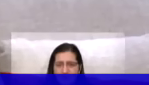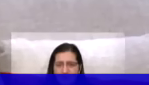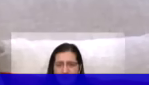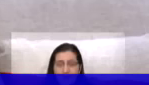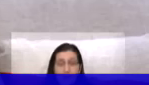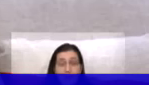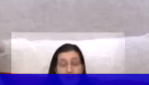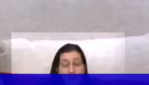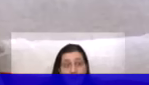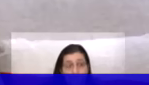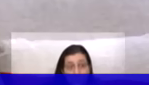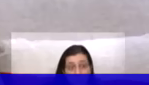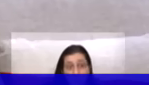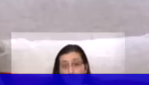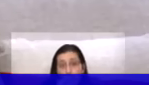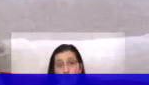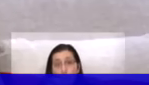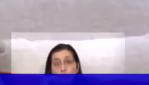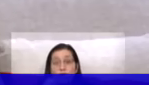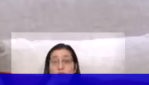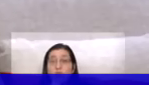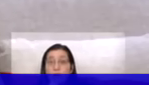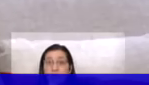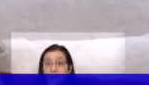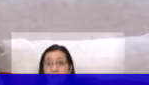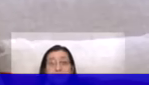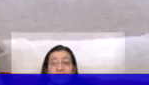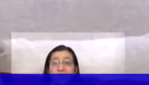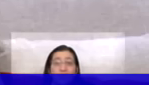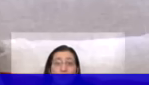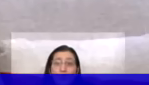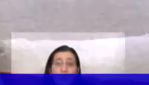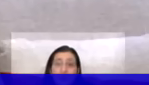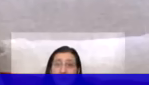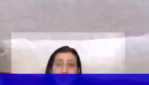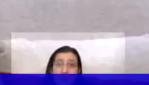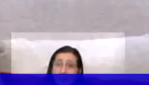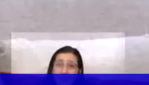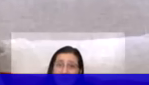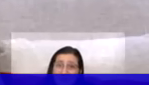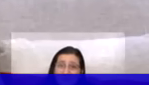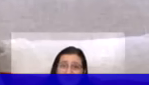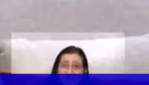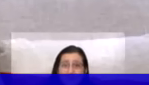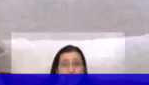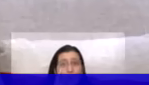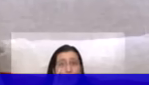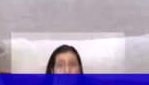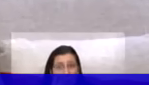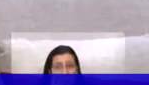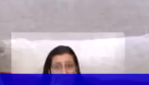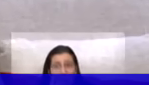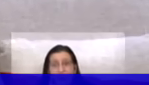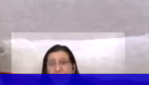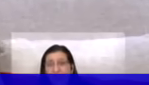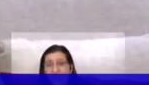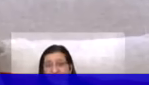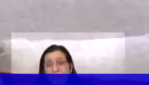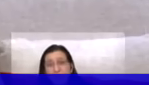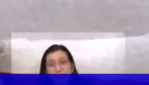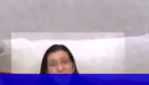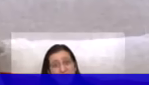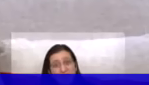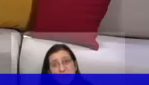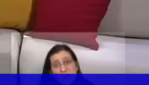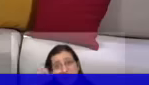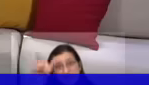móvil como en esta apertura de Nano, se dijeron las dos cosas. Entonces, ojo con esos palos que lastiman de repente